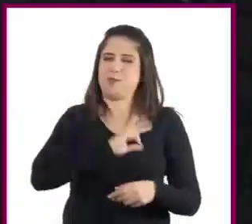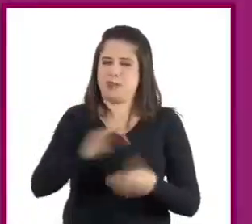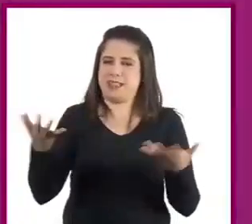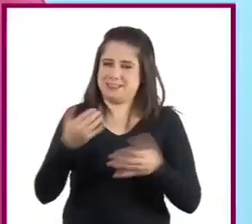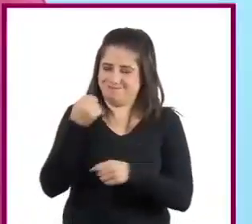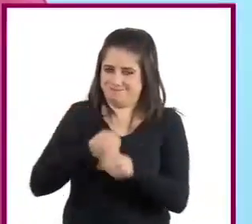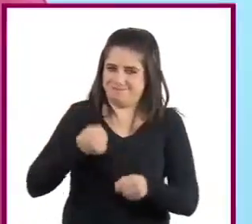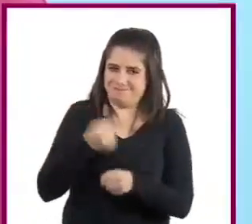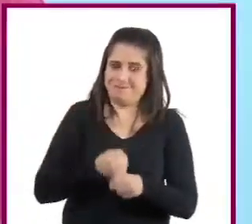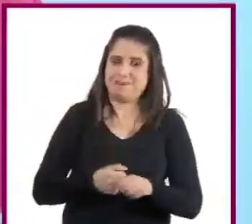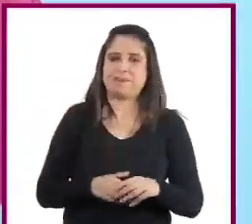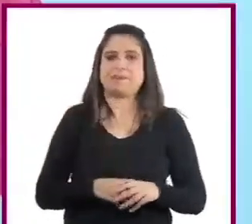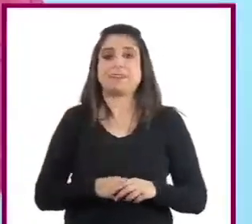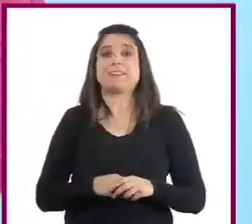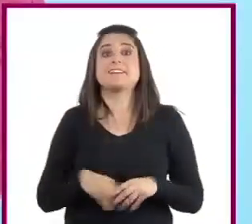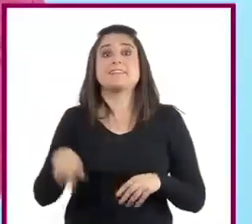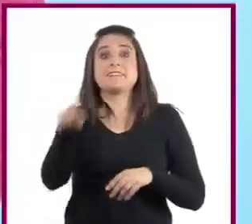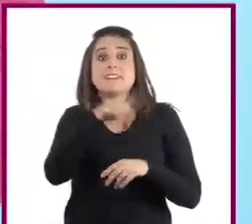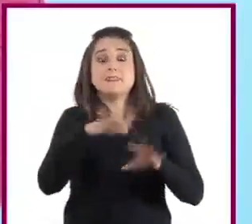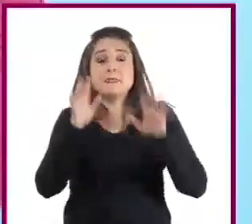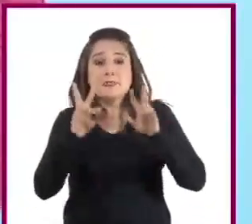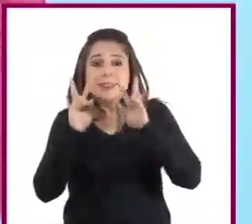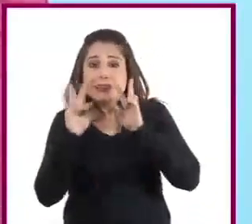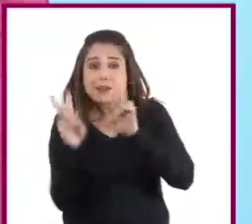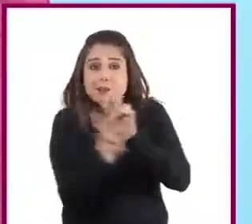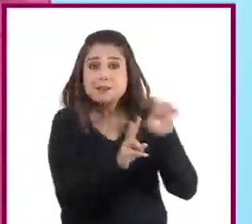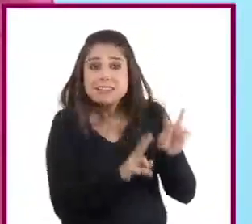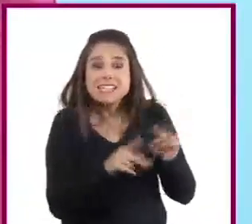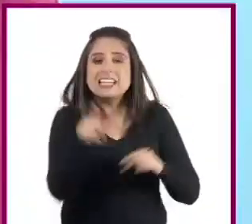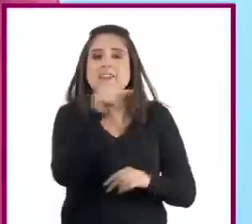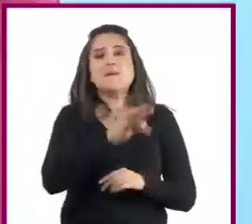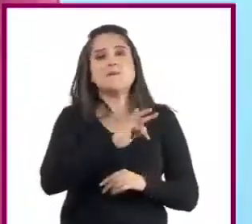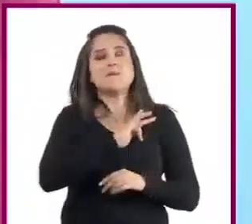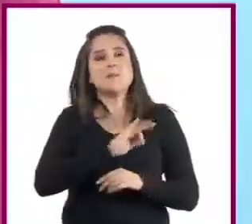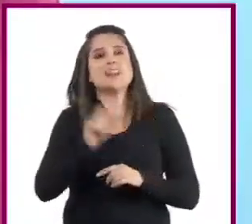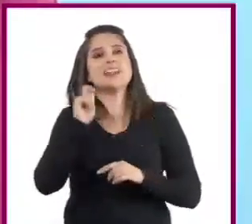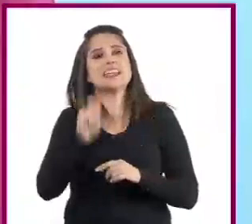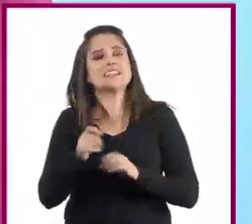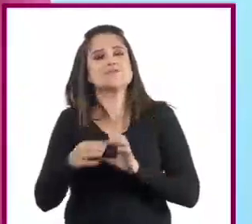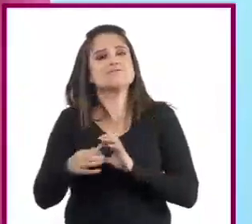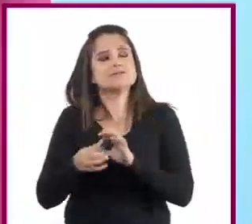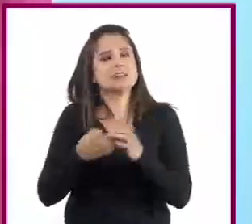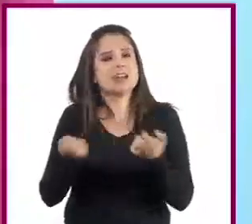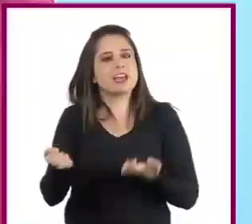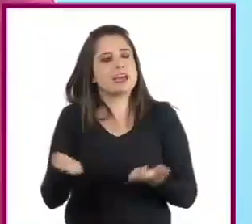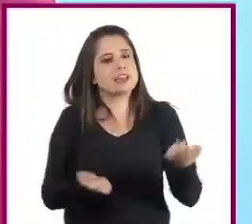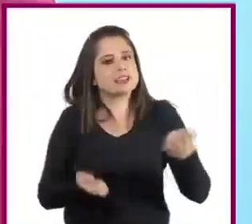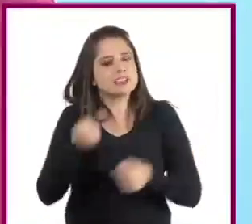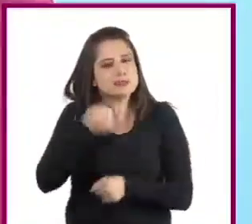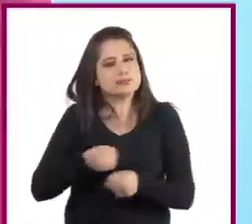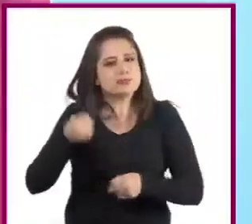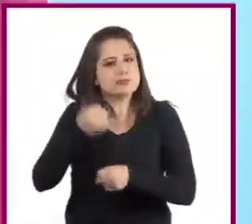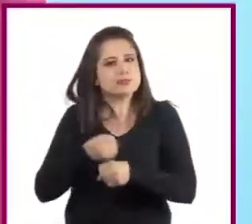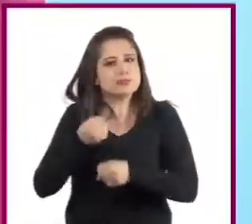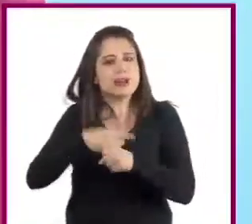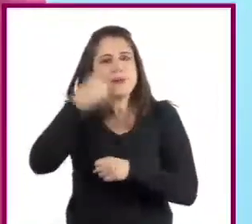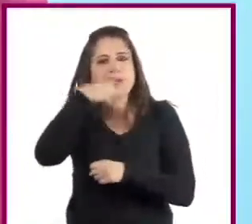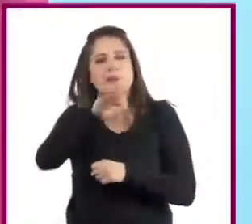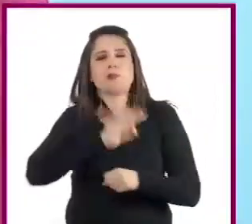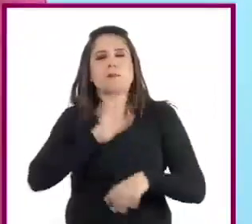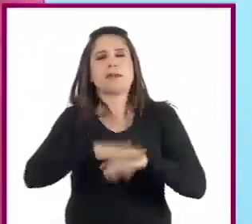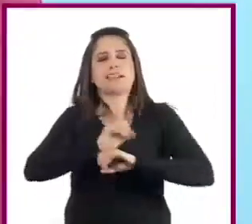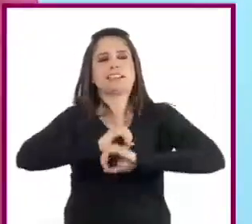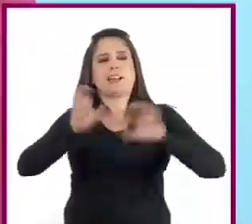Practica. Como pudieron observar, se puede trabajar con varios ejercicios para tener claridad al